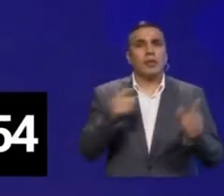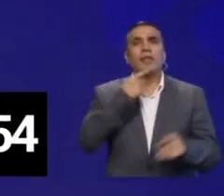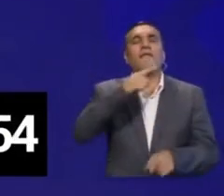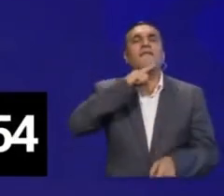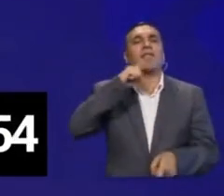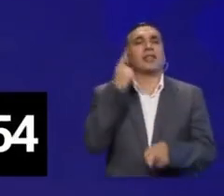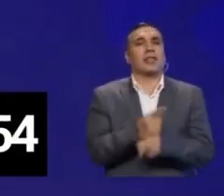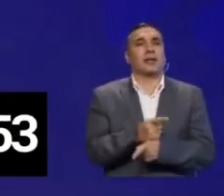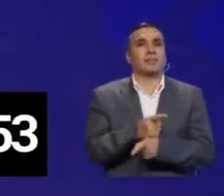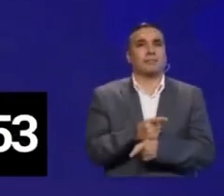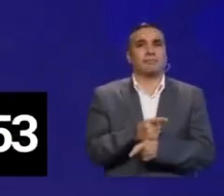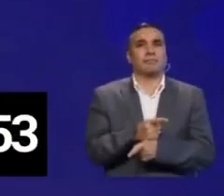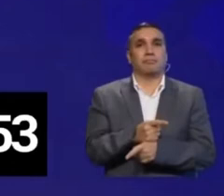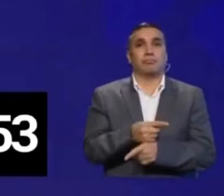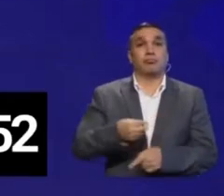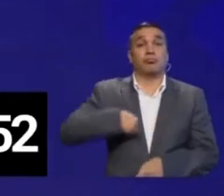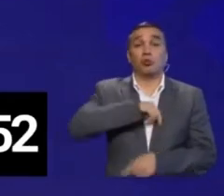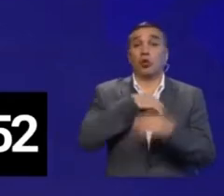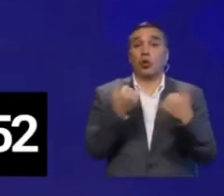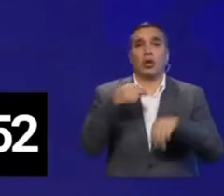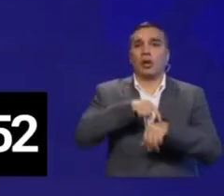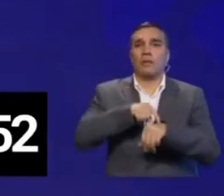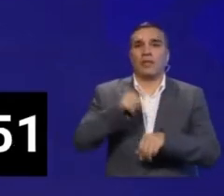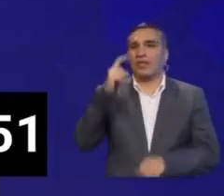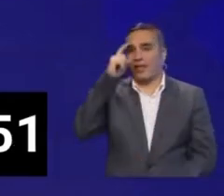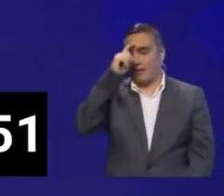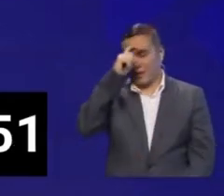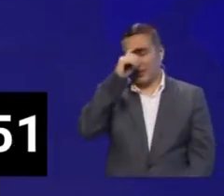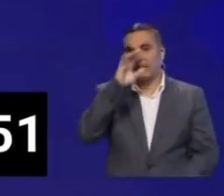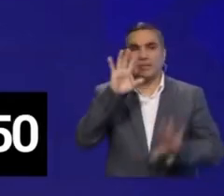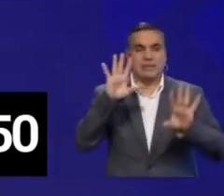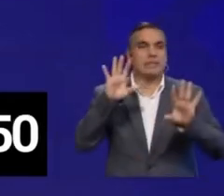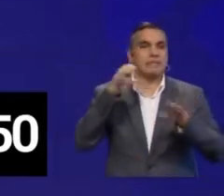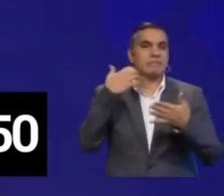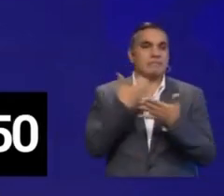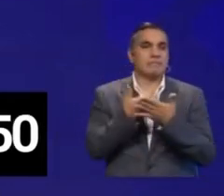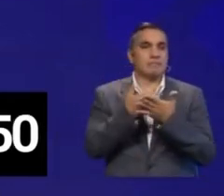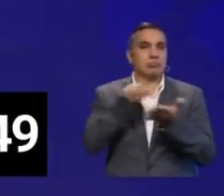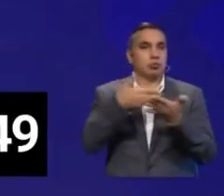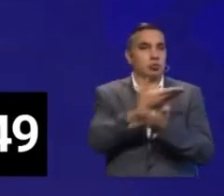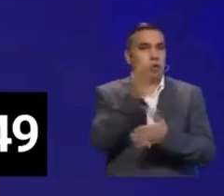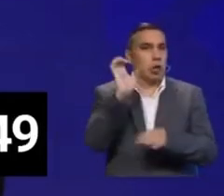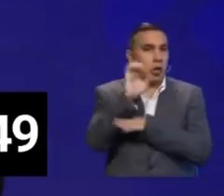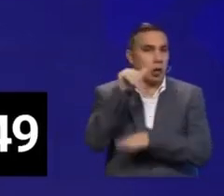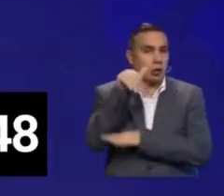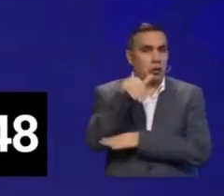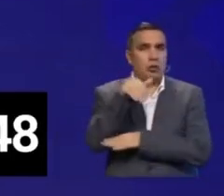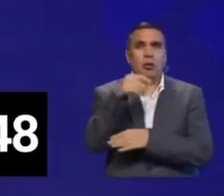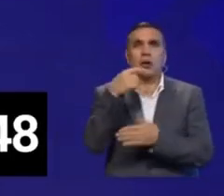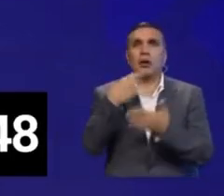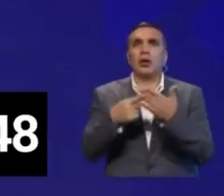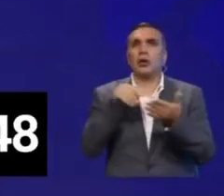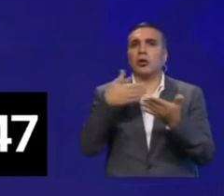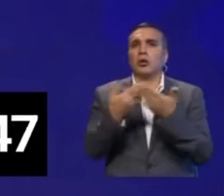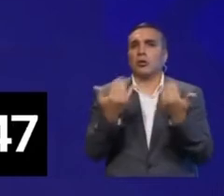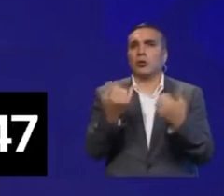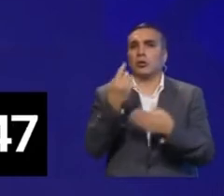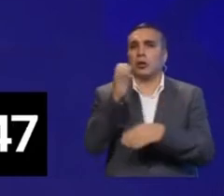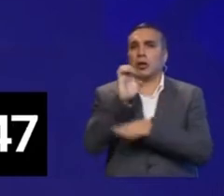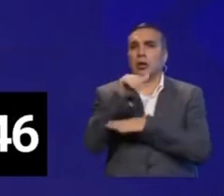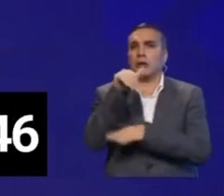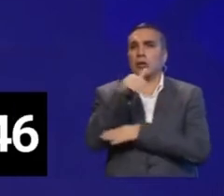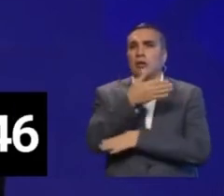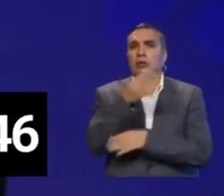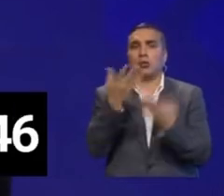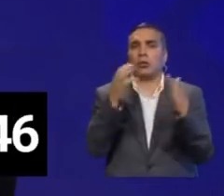verdad. Sin lugar a dudas, estamos viviendo un momento duro, complicado en la economía de la familia ecuatoriana. ¿Qué me dicen a lo largo y ancho del Ecuador?